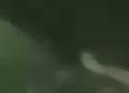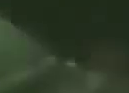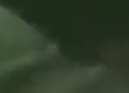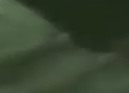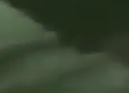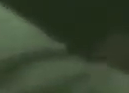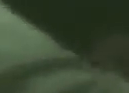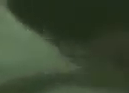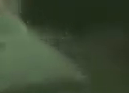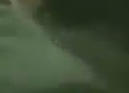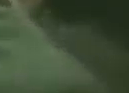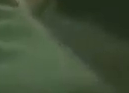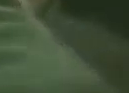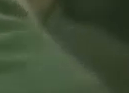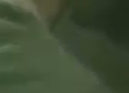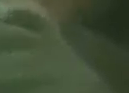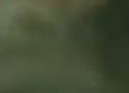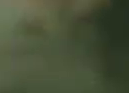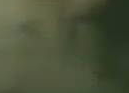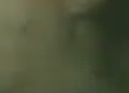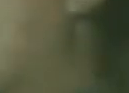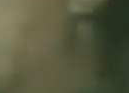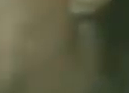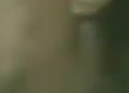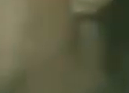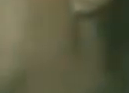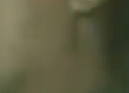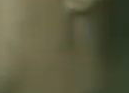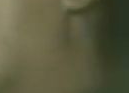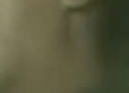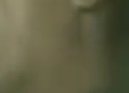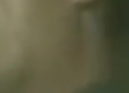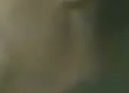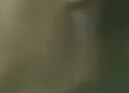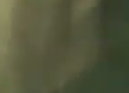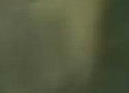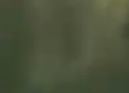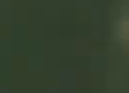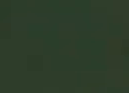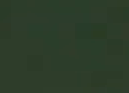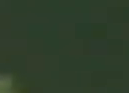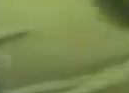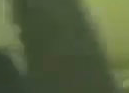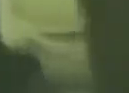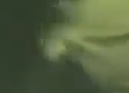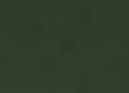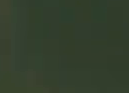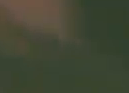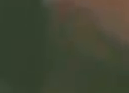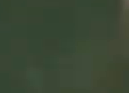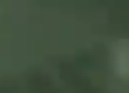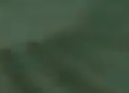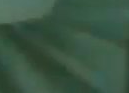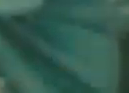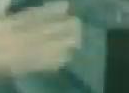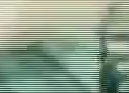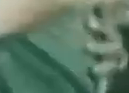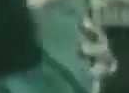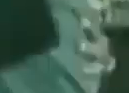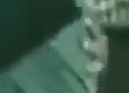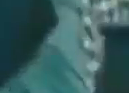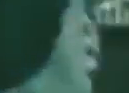diciembre de 1994. Allí fue recibido por el comandante Fidel Castro, quien le transmitía el amor de un pueblo y que, sin saberlo,